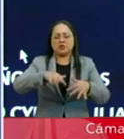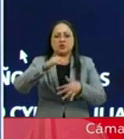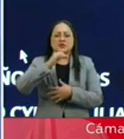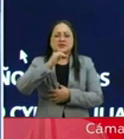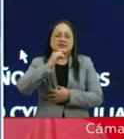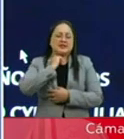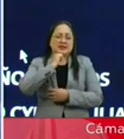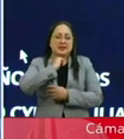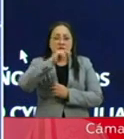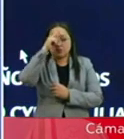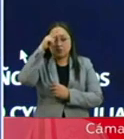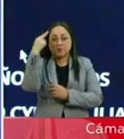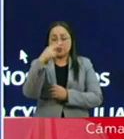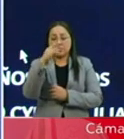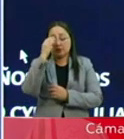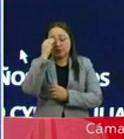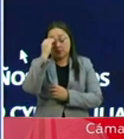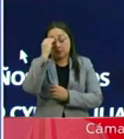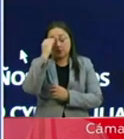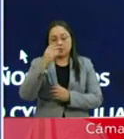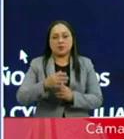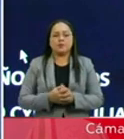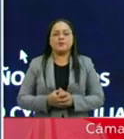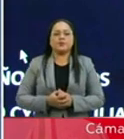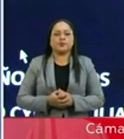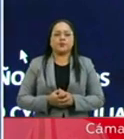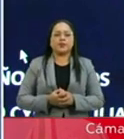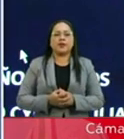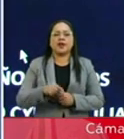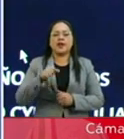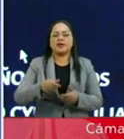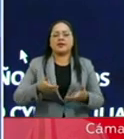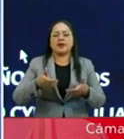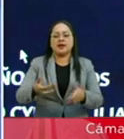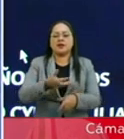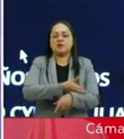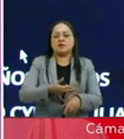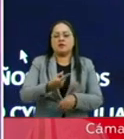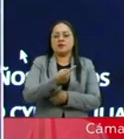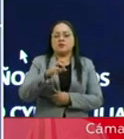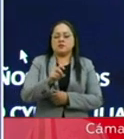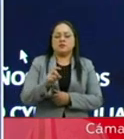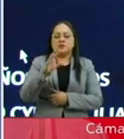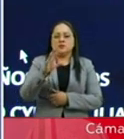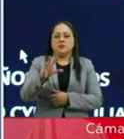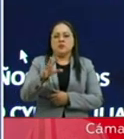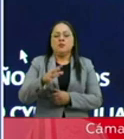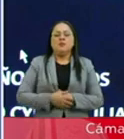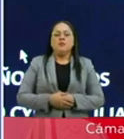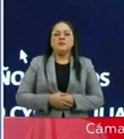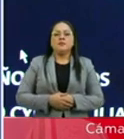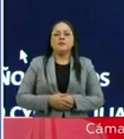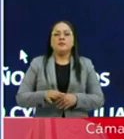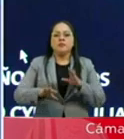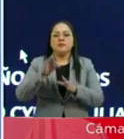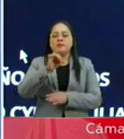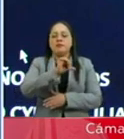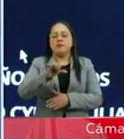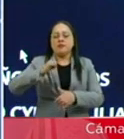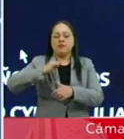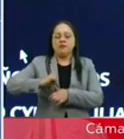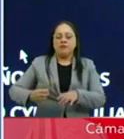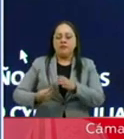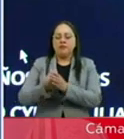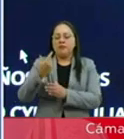vacunas y muchos otros ejemplos que lo que te demuestran Es que la cnh ha perdido totalmente el rumbo incluso